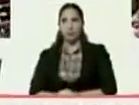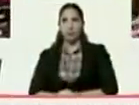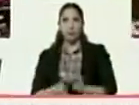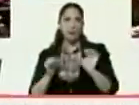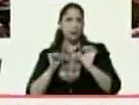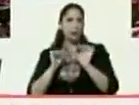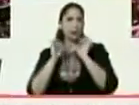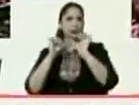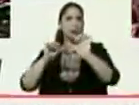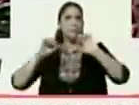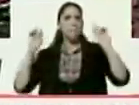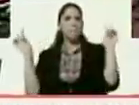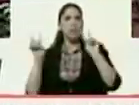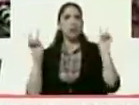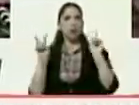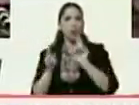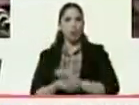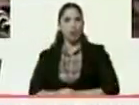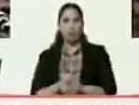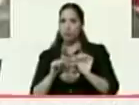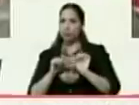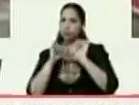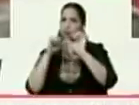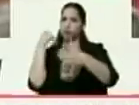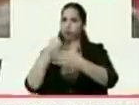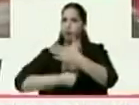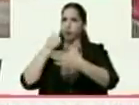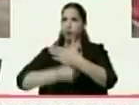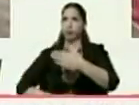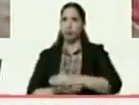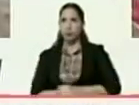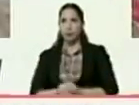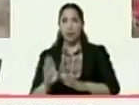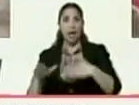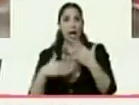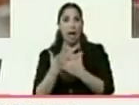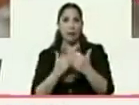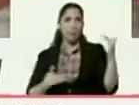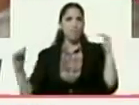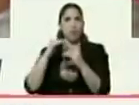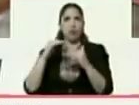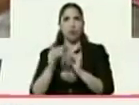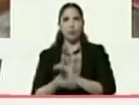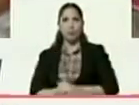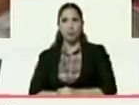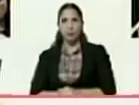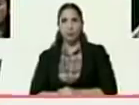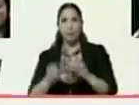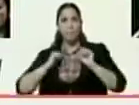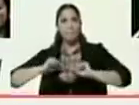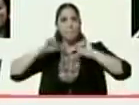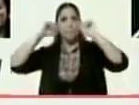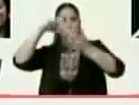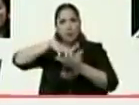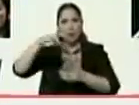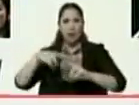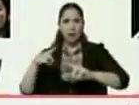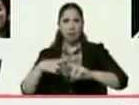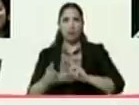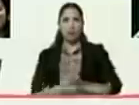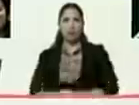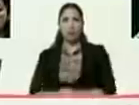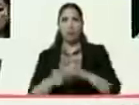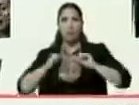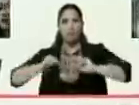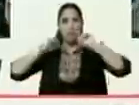seguirá en victoria, seguirá luchando hasta vencer. ¡Que viva el Táchira! ¡Que